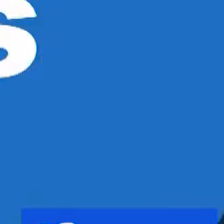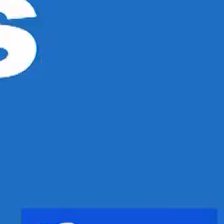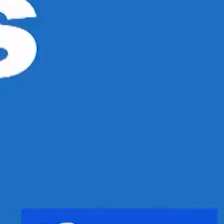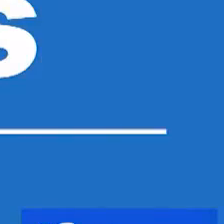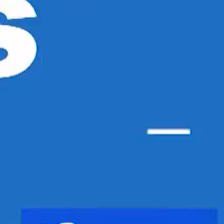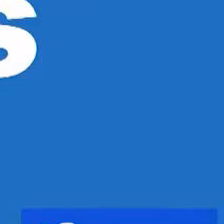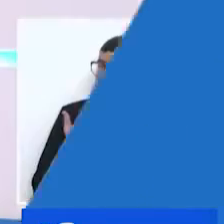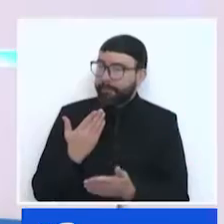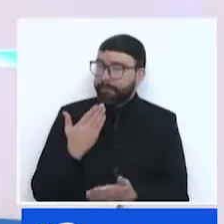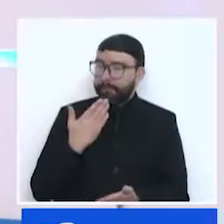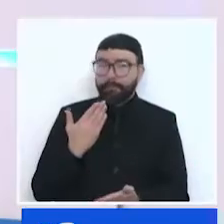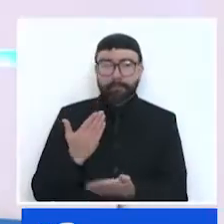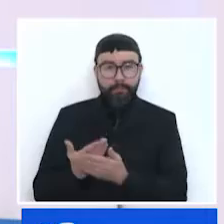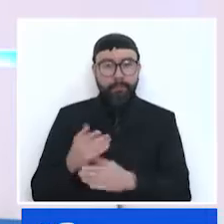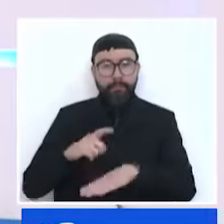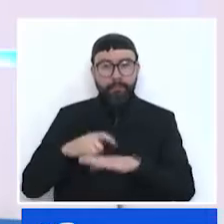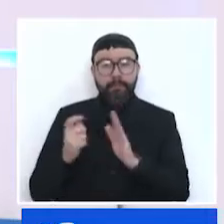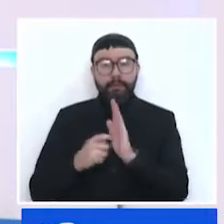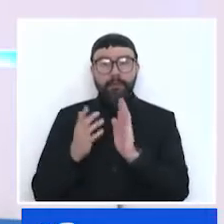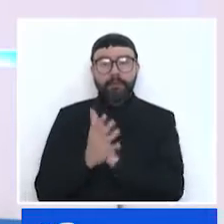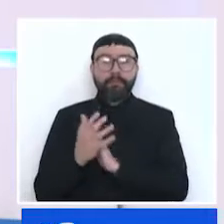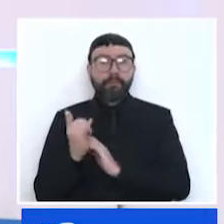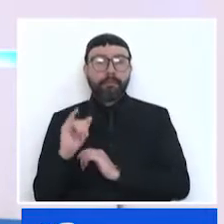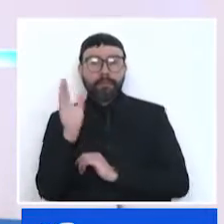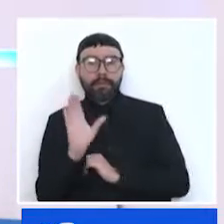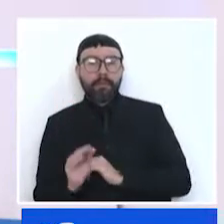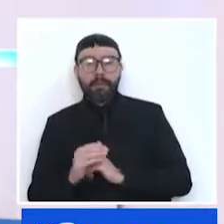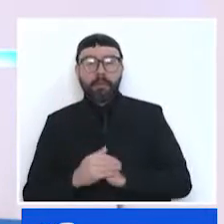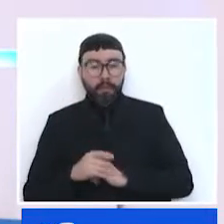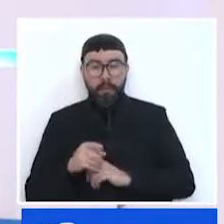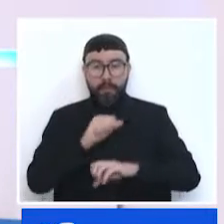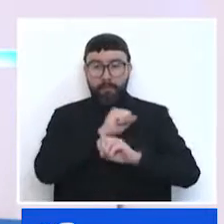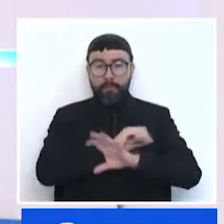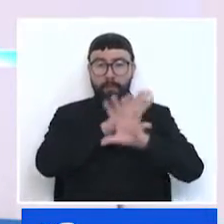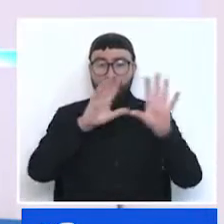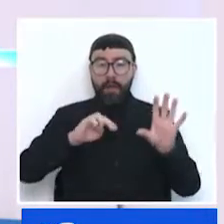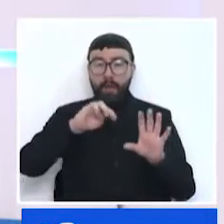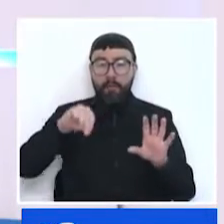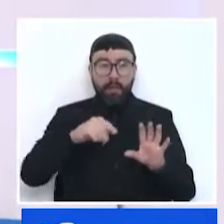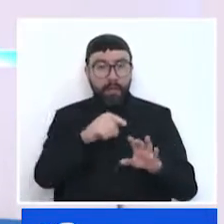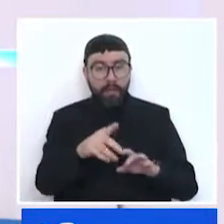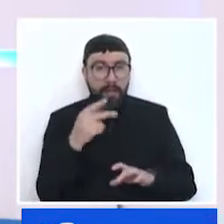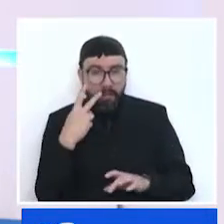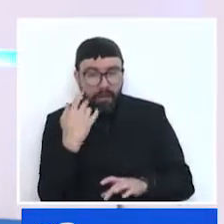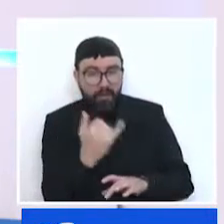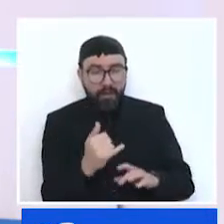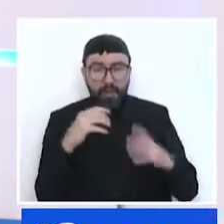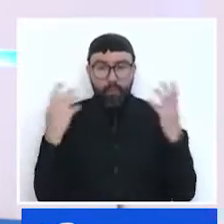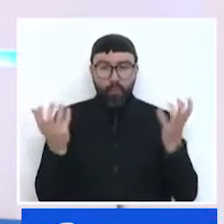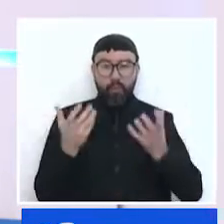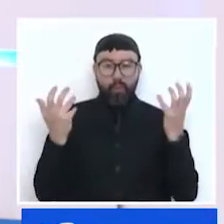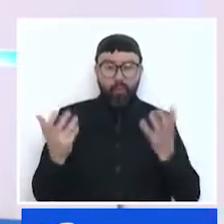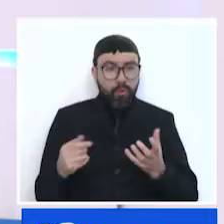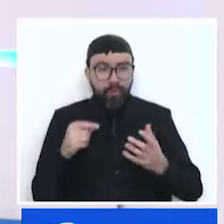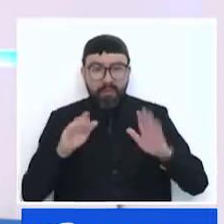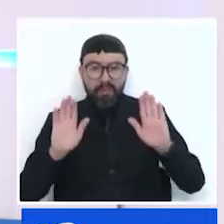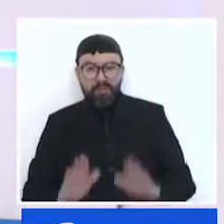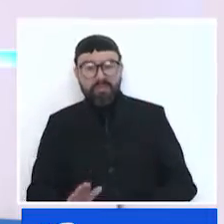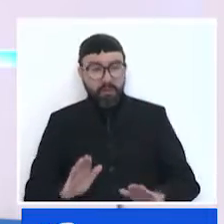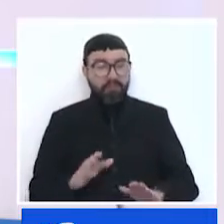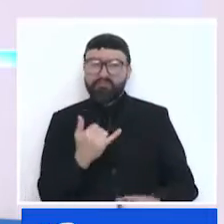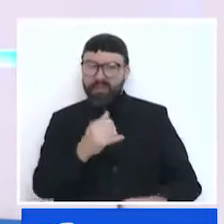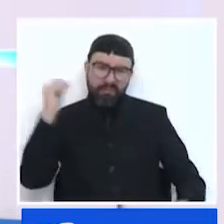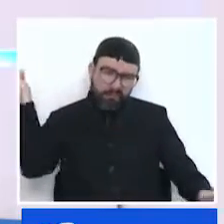por toda la información desde el Quindío. En la mañana del miércoles una ambulancia fue vandalizada en Pereira por parte de algunas personas que se encontraban bloqueando la Avenida